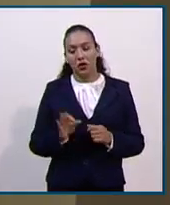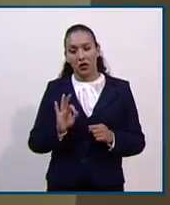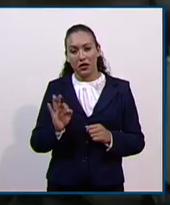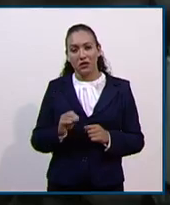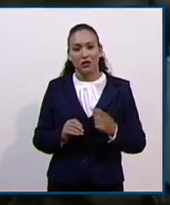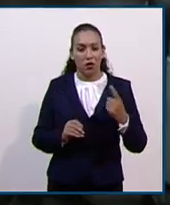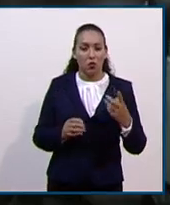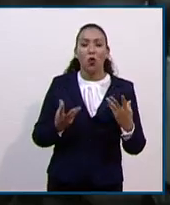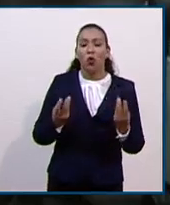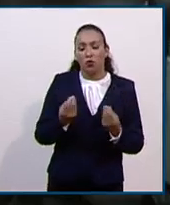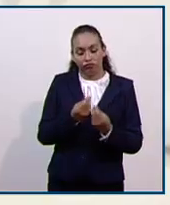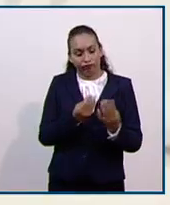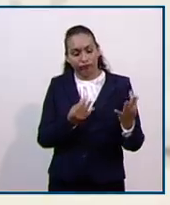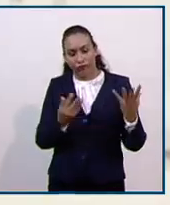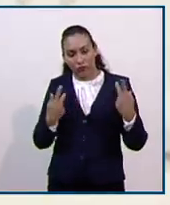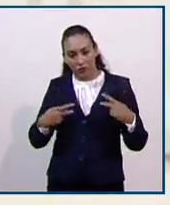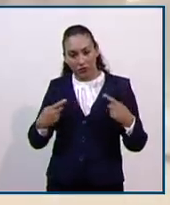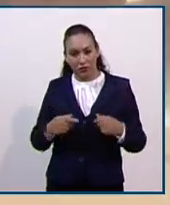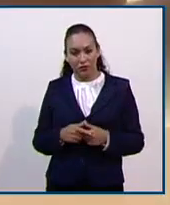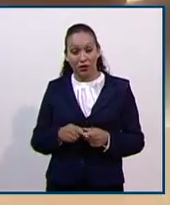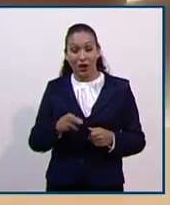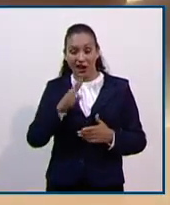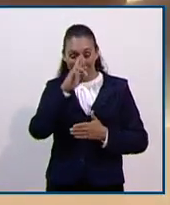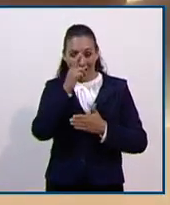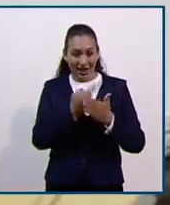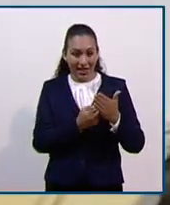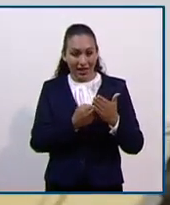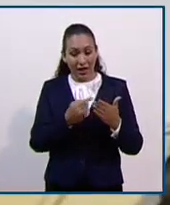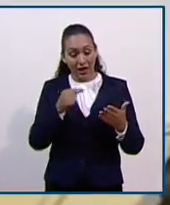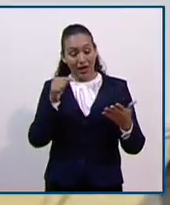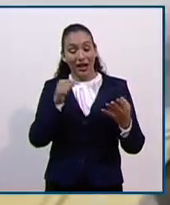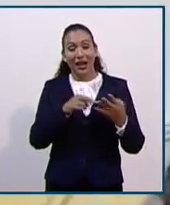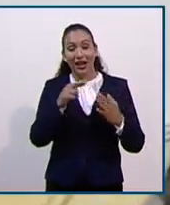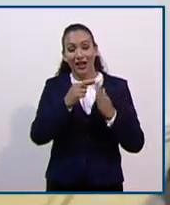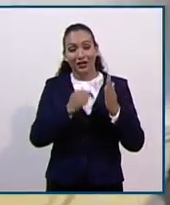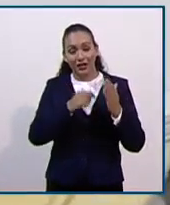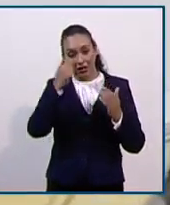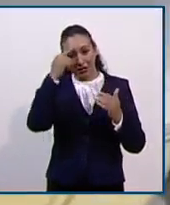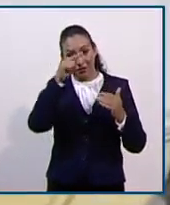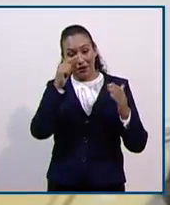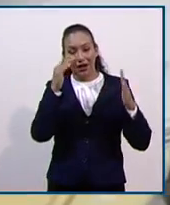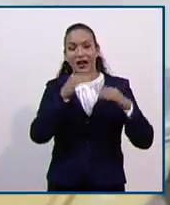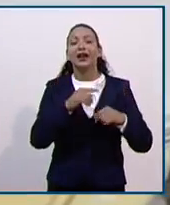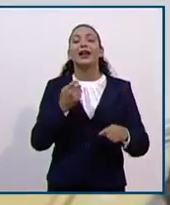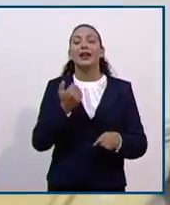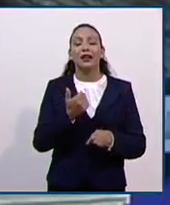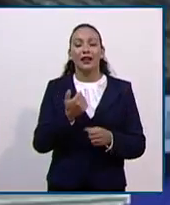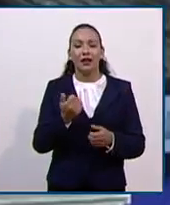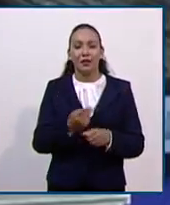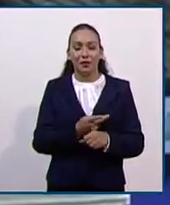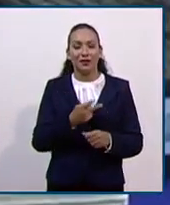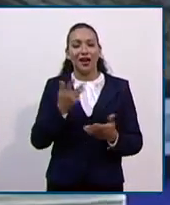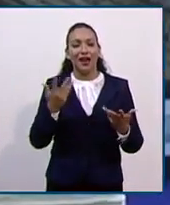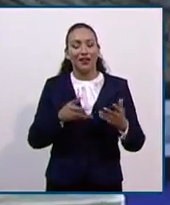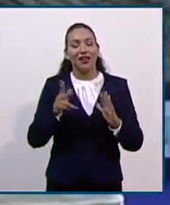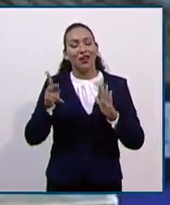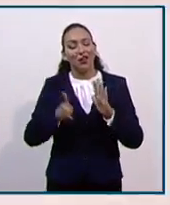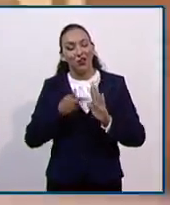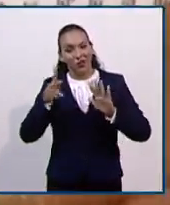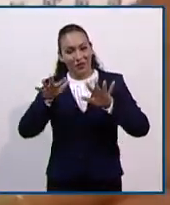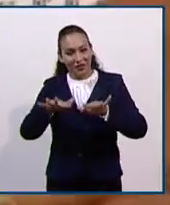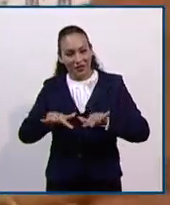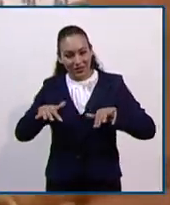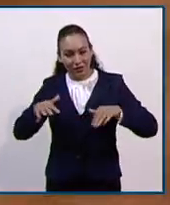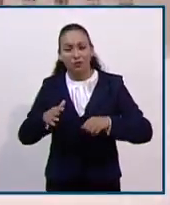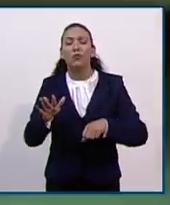varias personas, la vulneración al principio de inmediación irremediablemente lleva a repetir la audiencia del juicio,